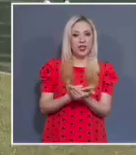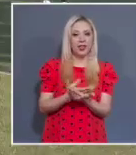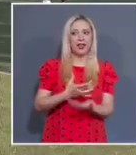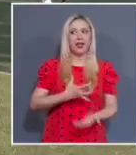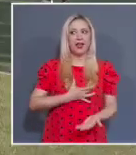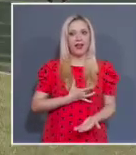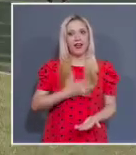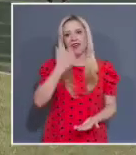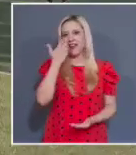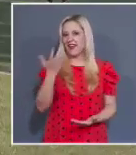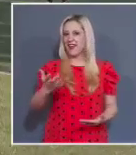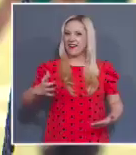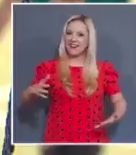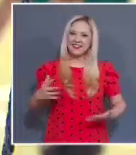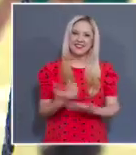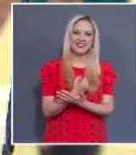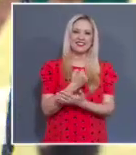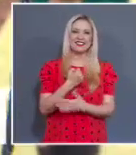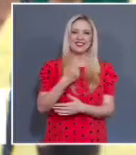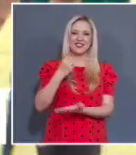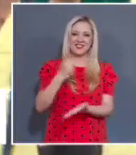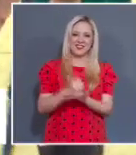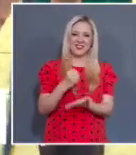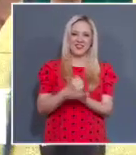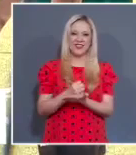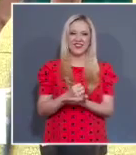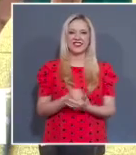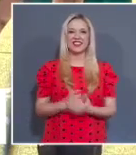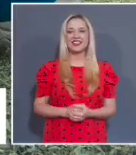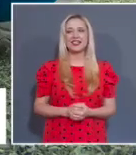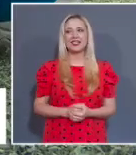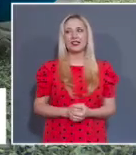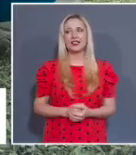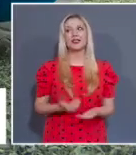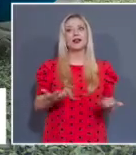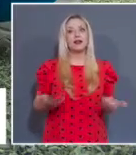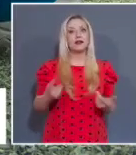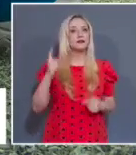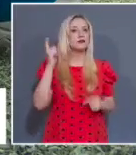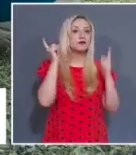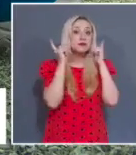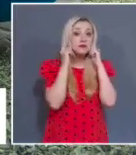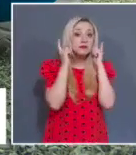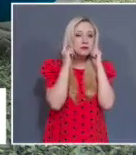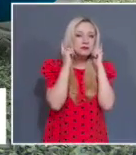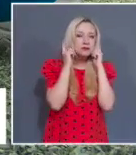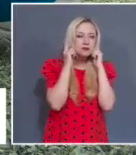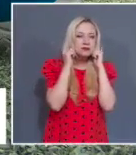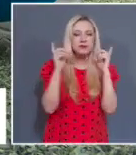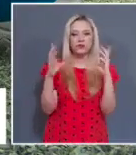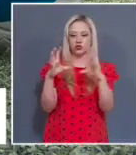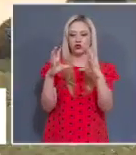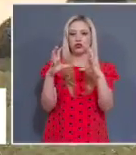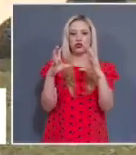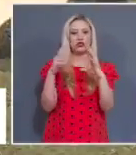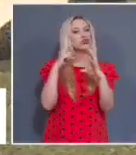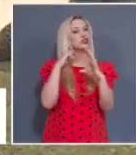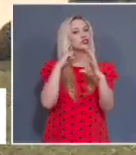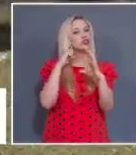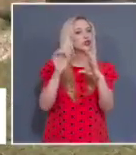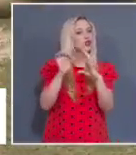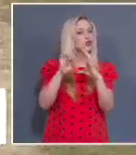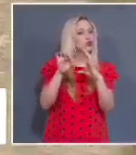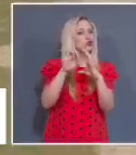El principal componente de este deporte es la estimulación auditiva. El balón contiene balines para reconocer dónde está.